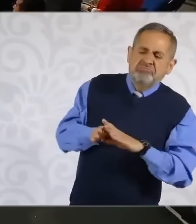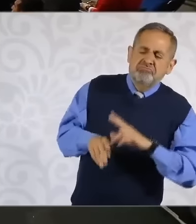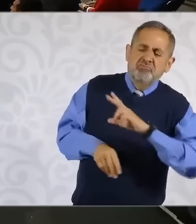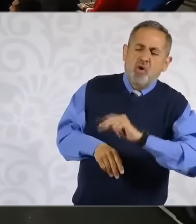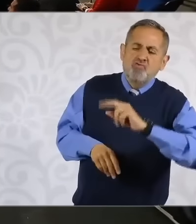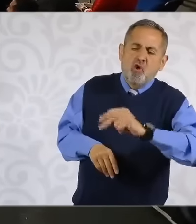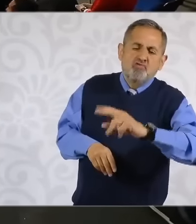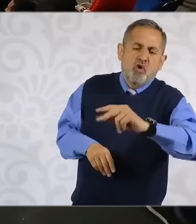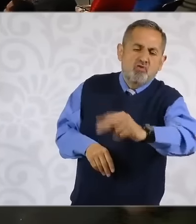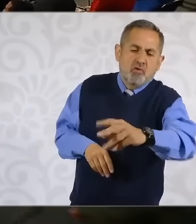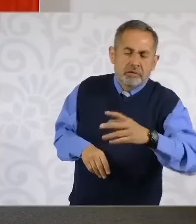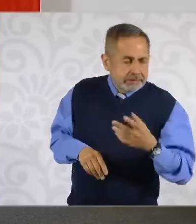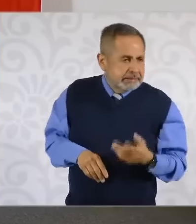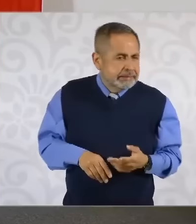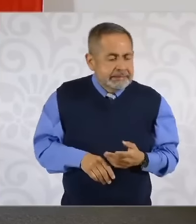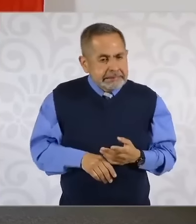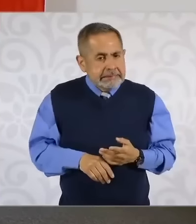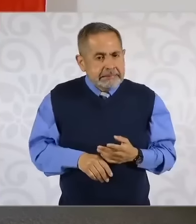públicas.